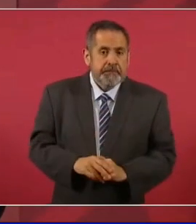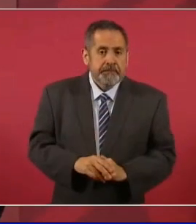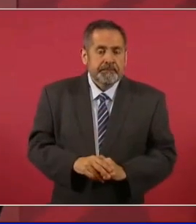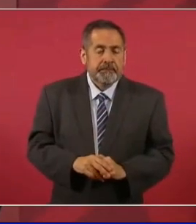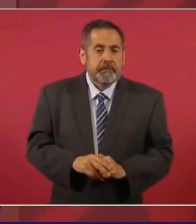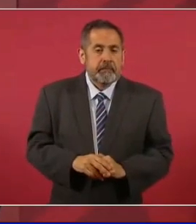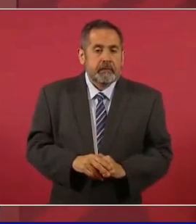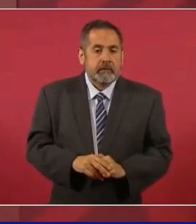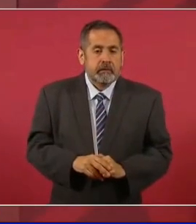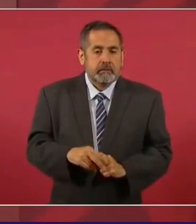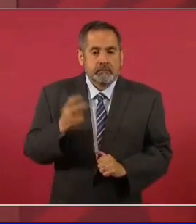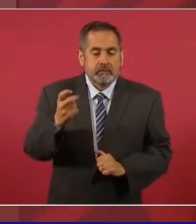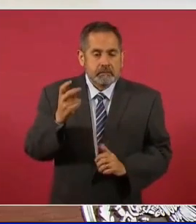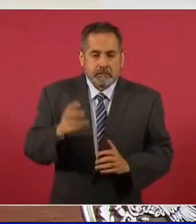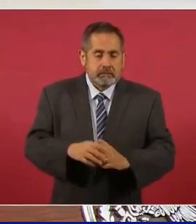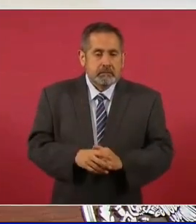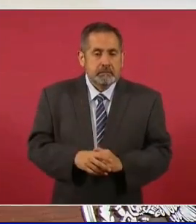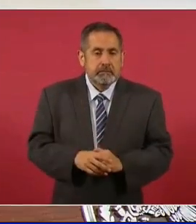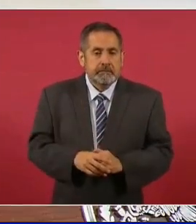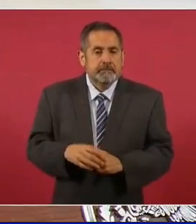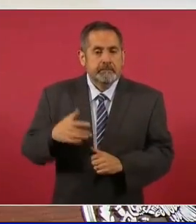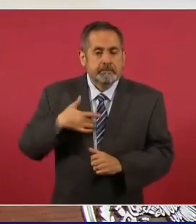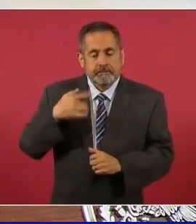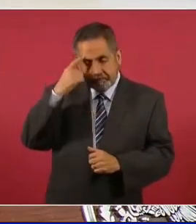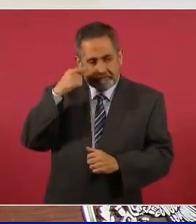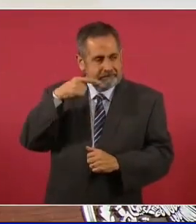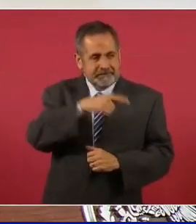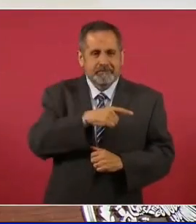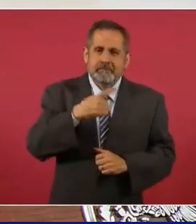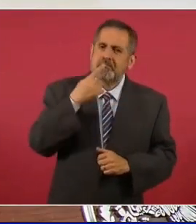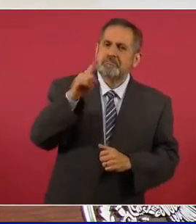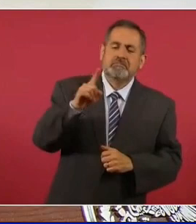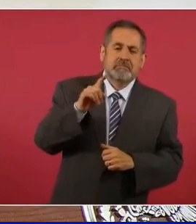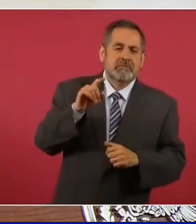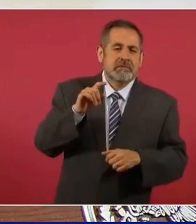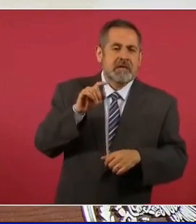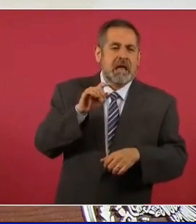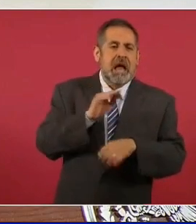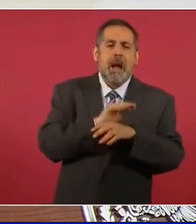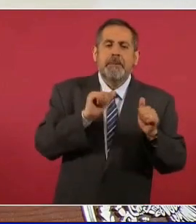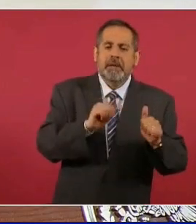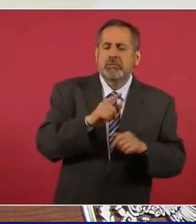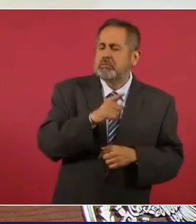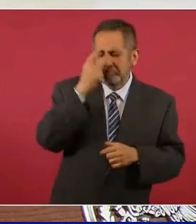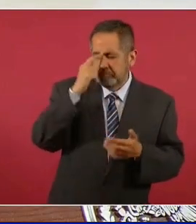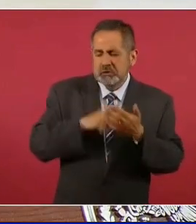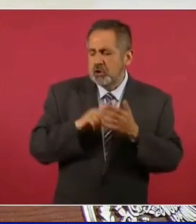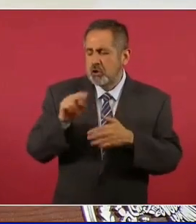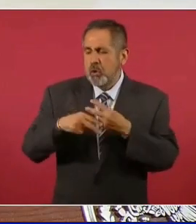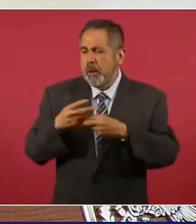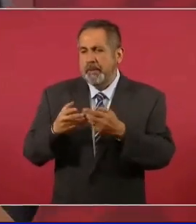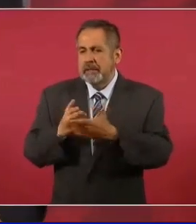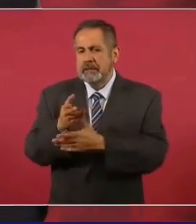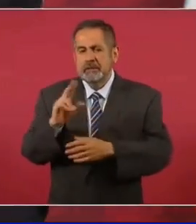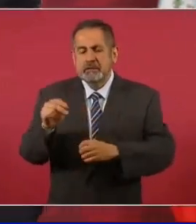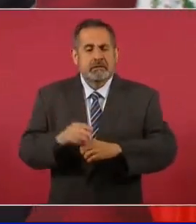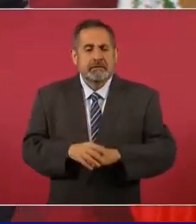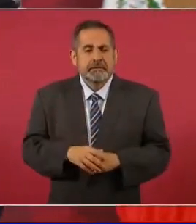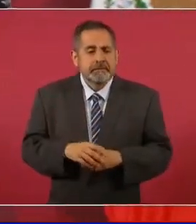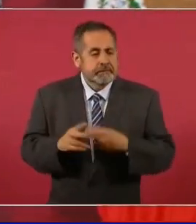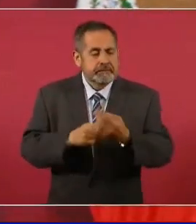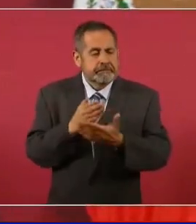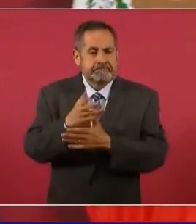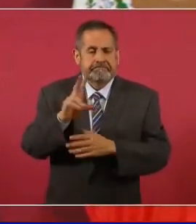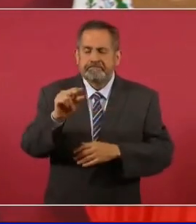por eso estoy seguro que los amparos no van a